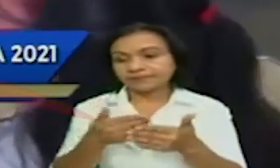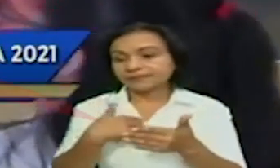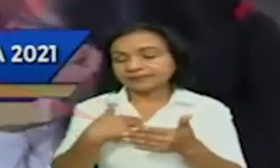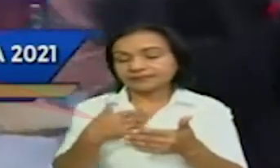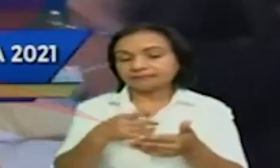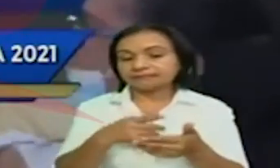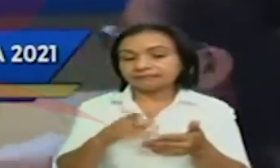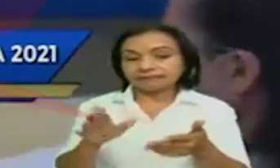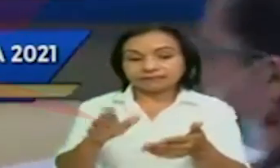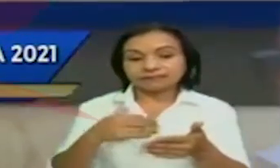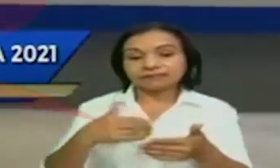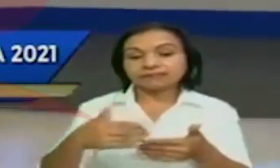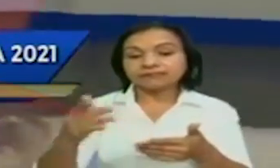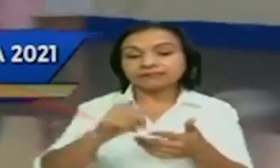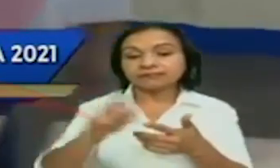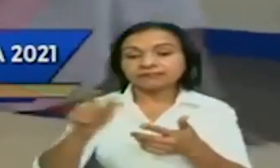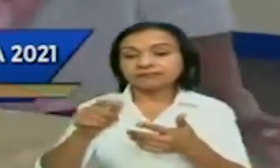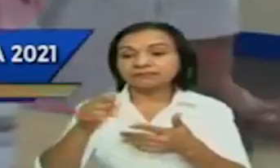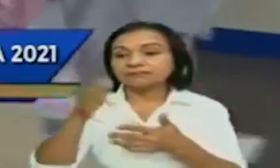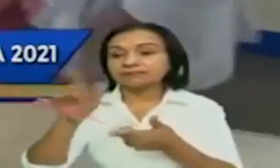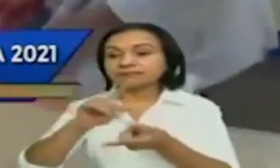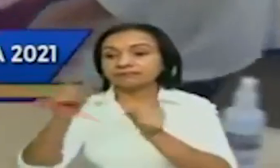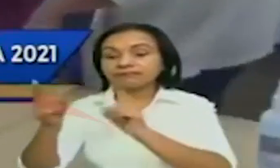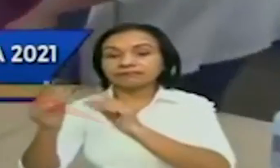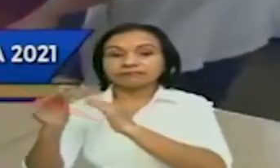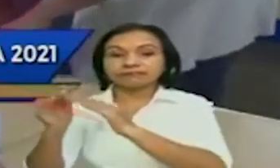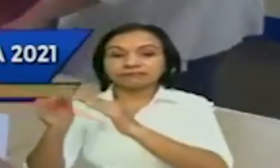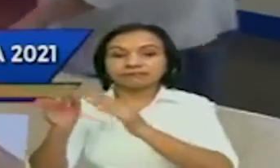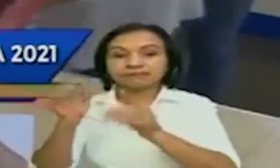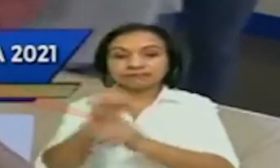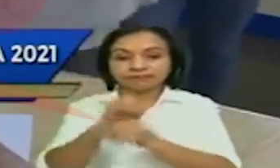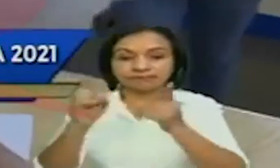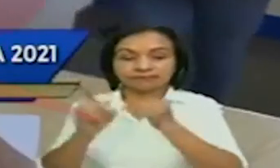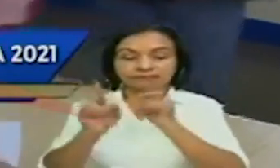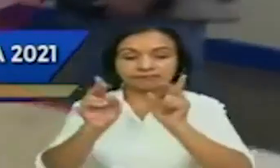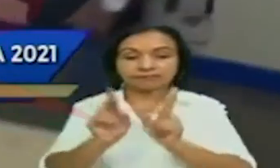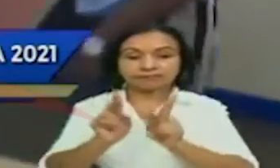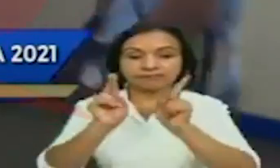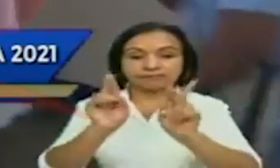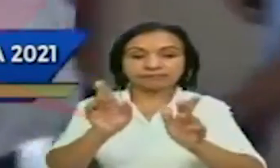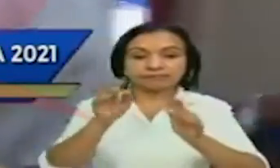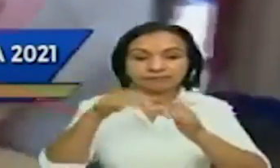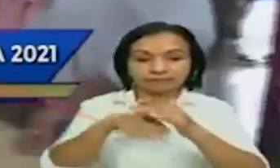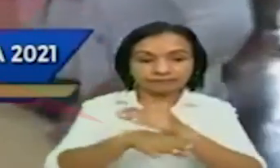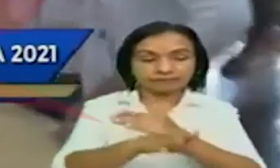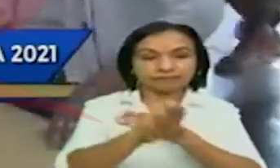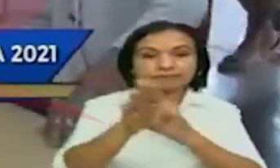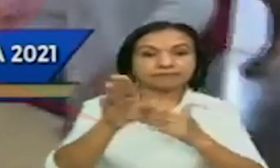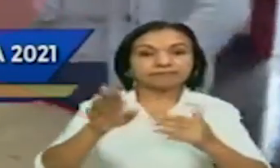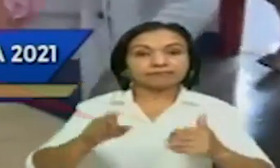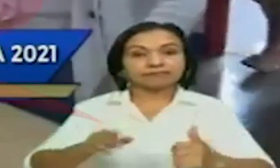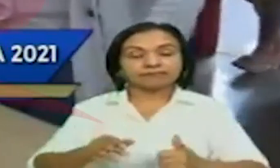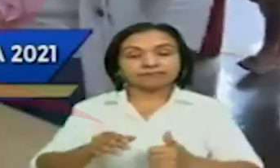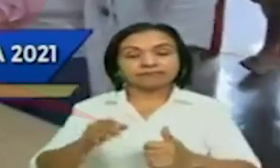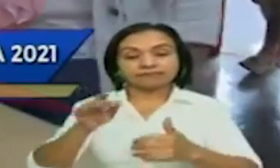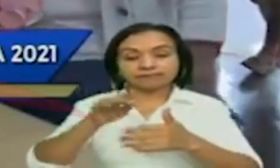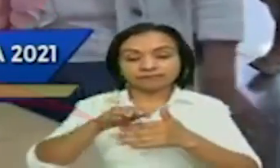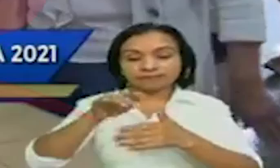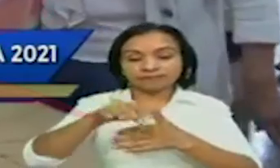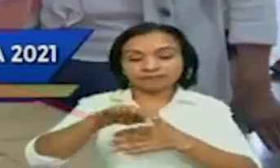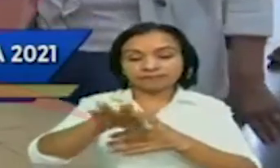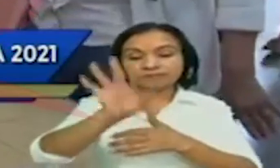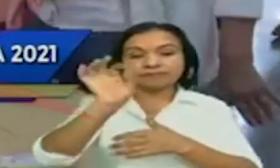la cita en centros de votación. Según el informe emitido por las autoridades del Consejo Supremo Electoral, se verificaron